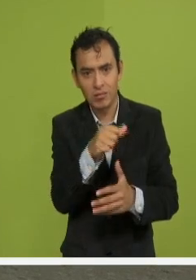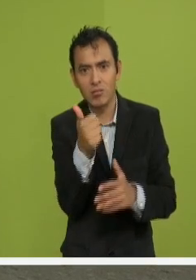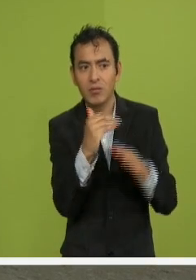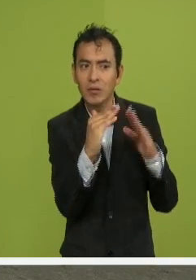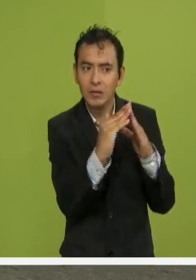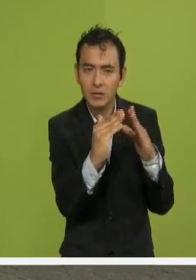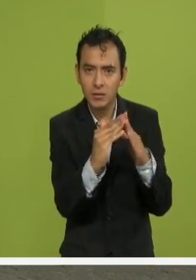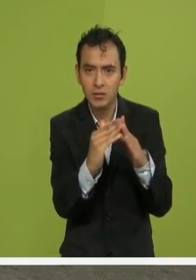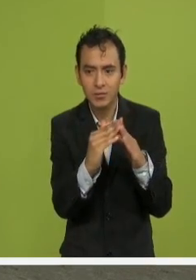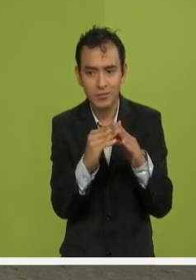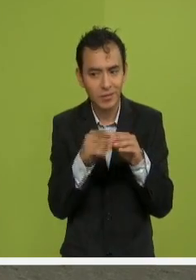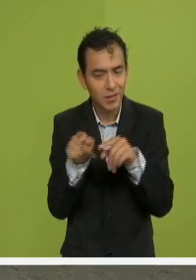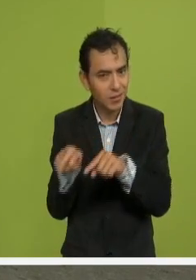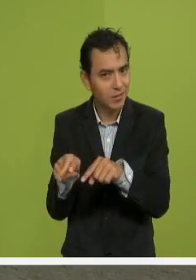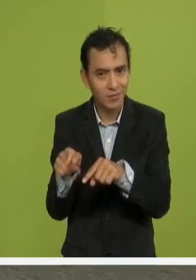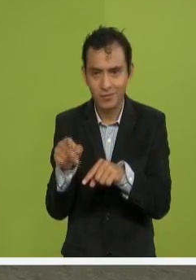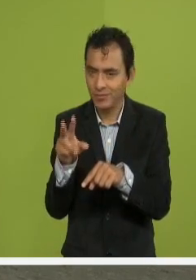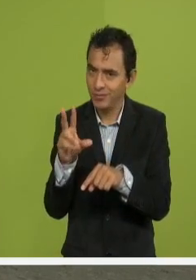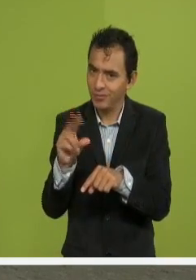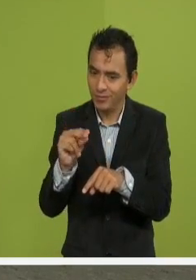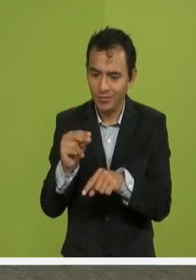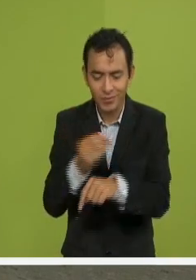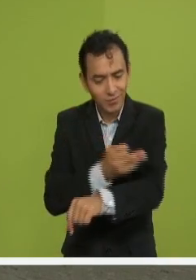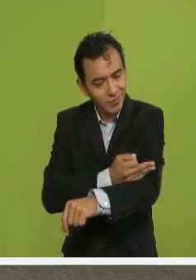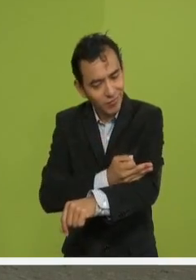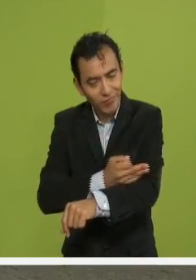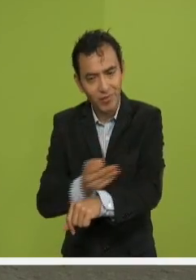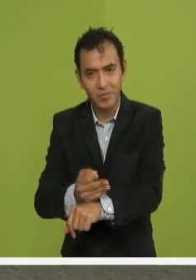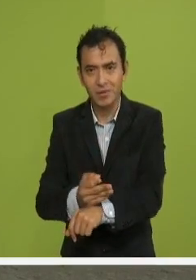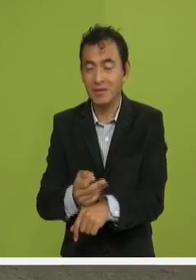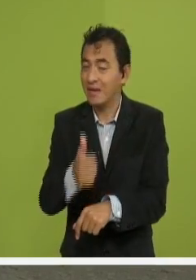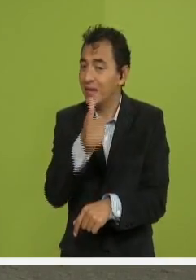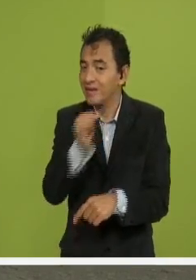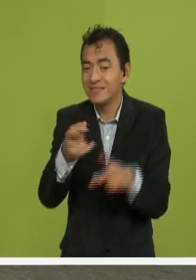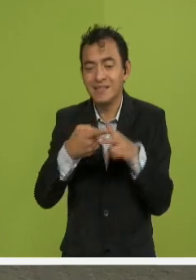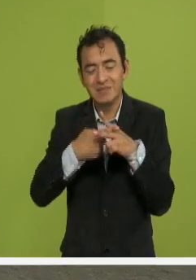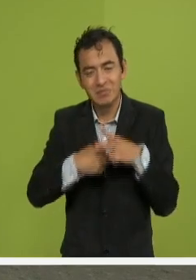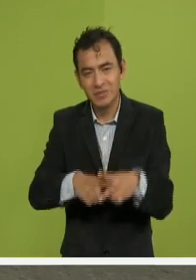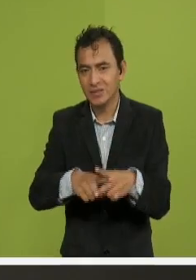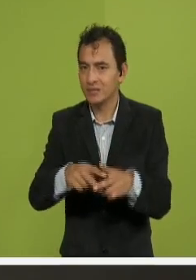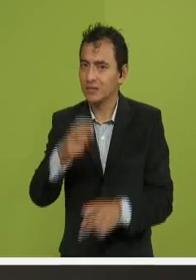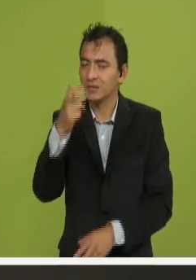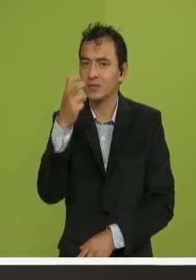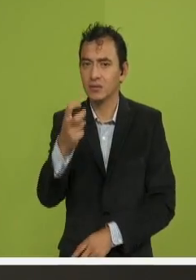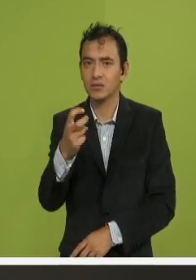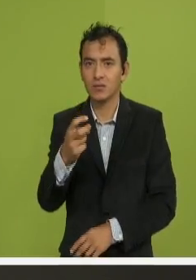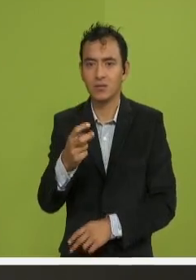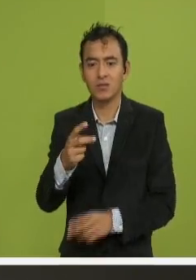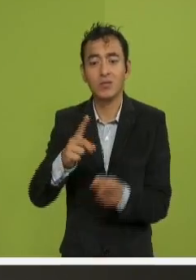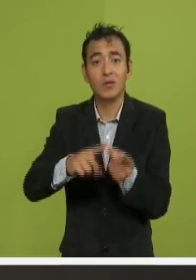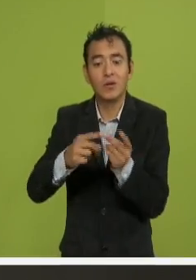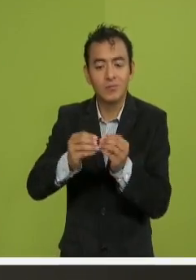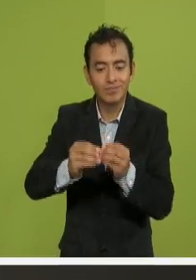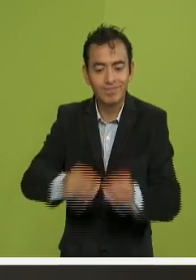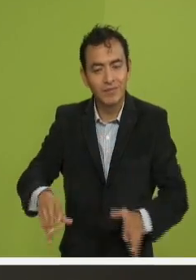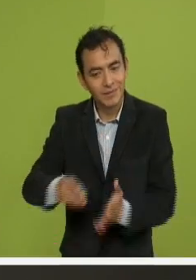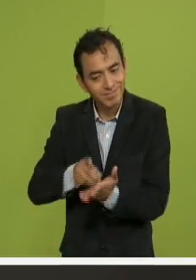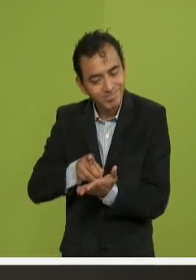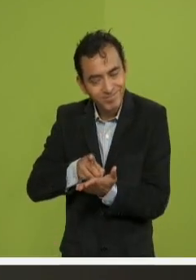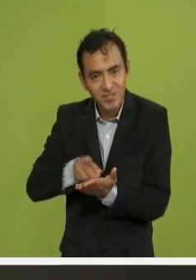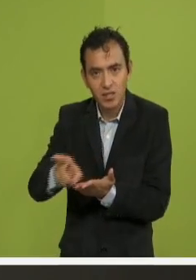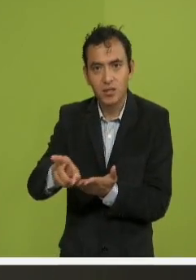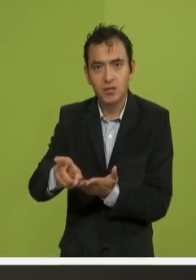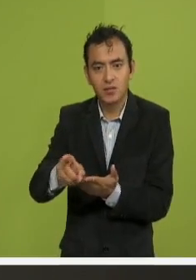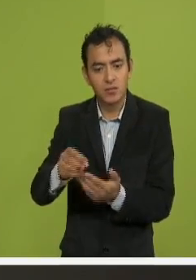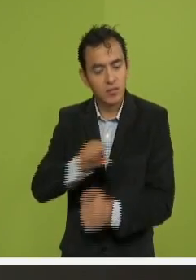es su núcleo familiar. Que no es el núcleo familiar y que es ahí donde empieza este proceso en el que pierden derechos